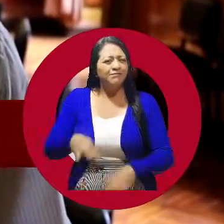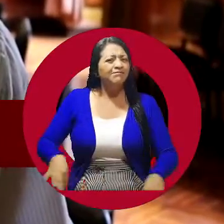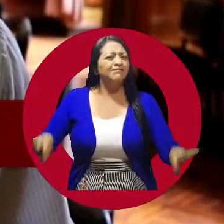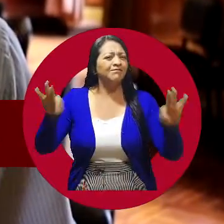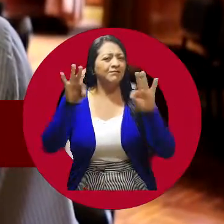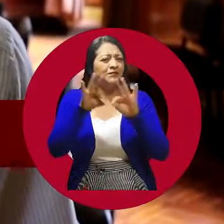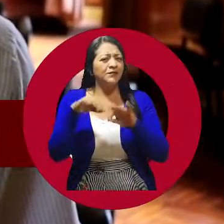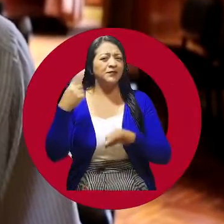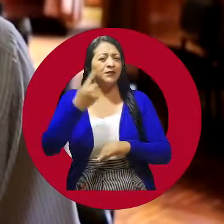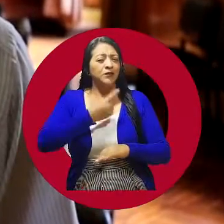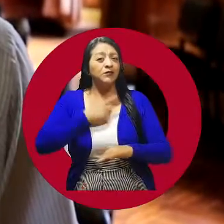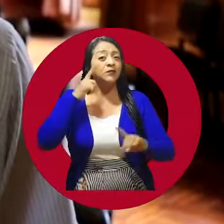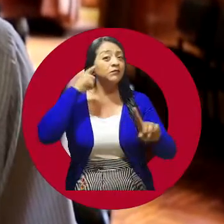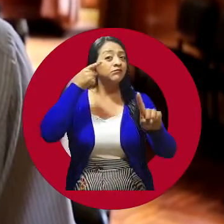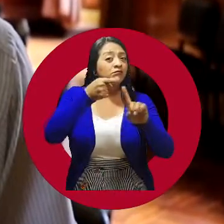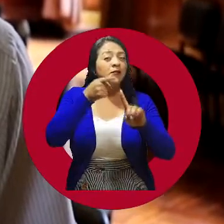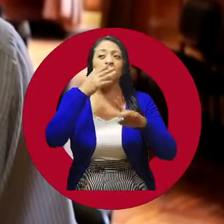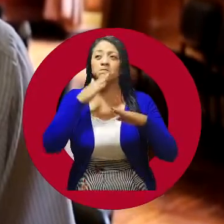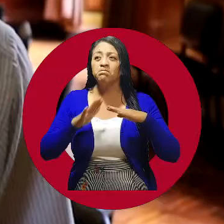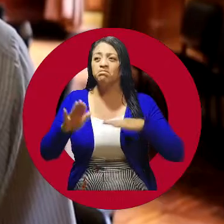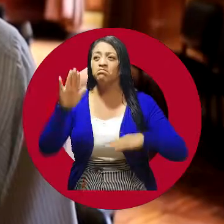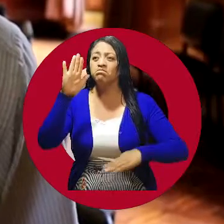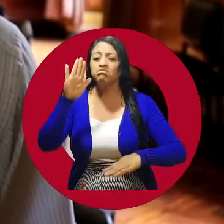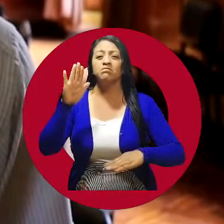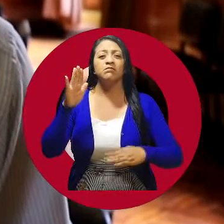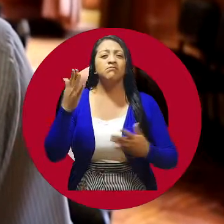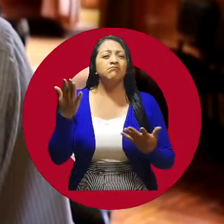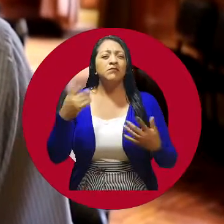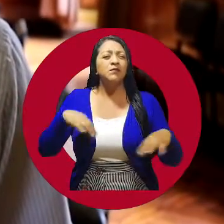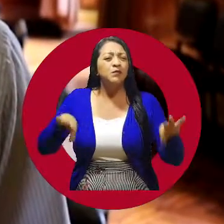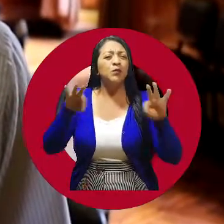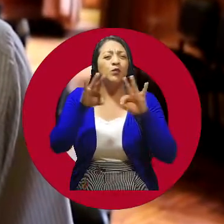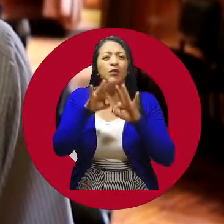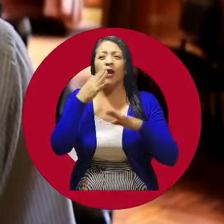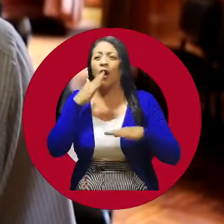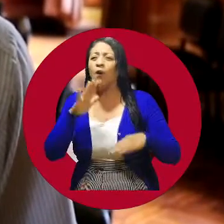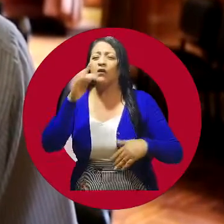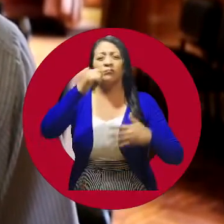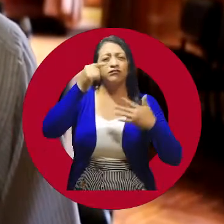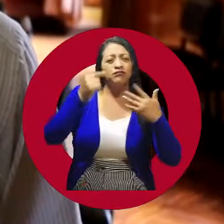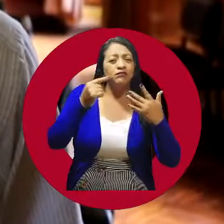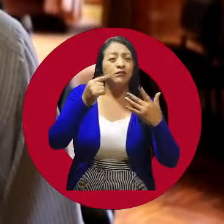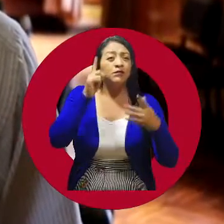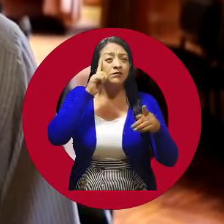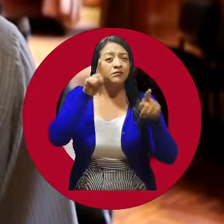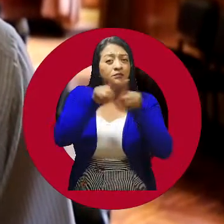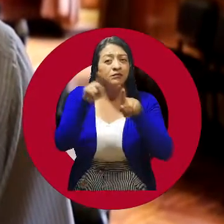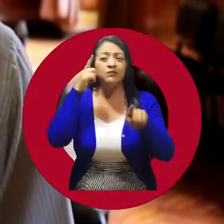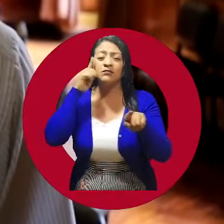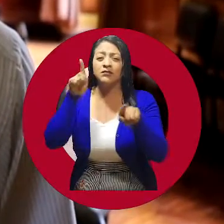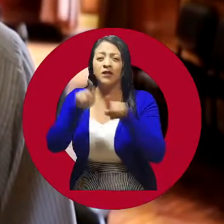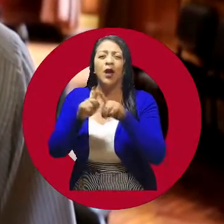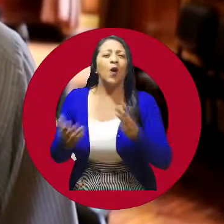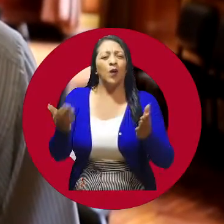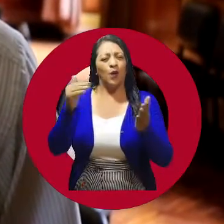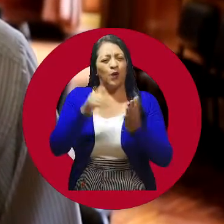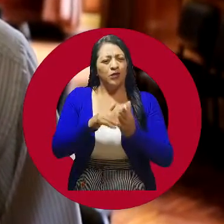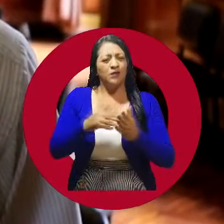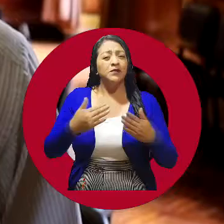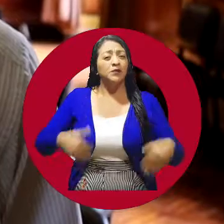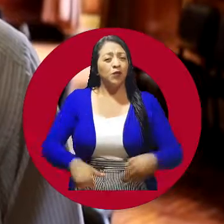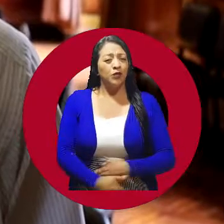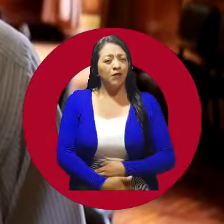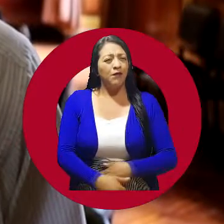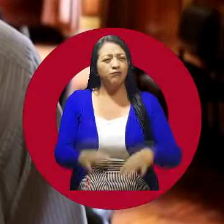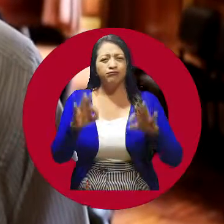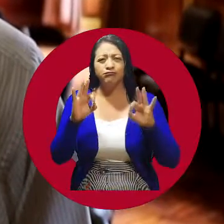poder llegar a acuerdos, llegar a consensos y que vuelva la